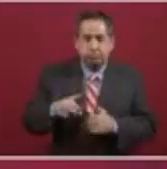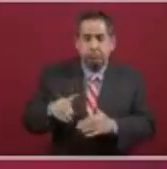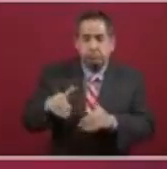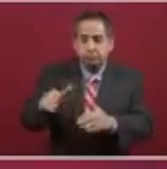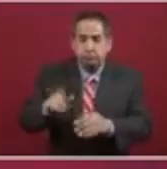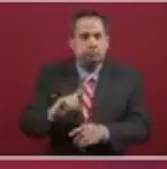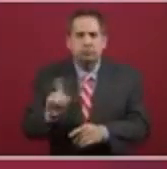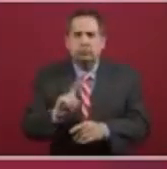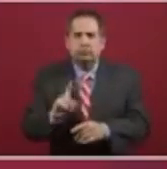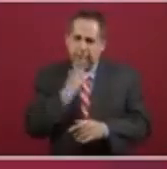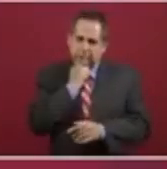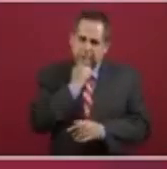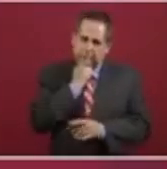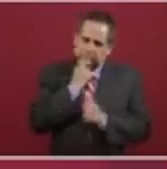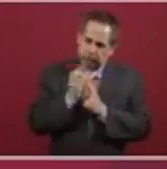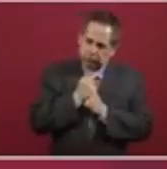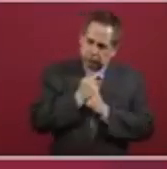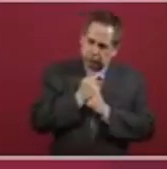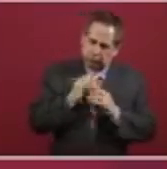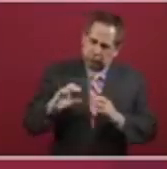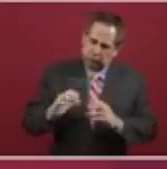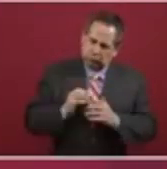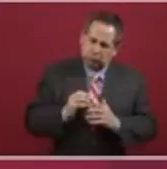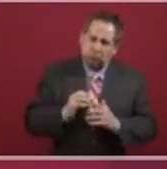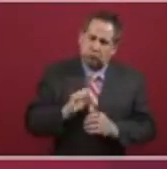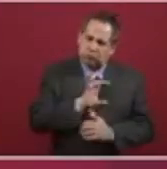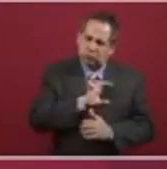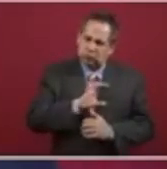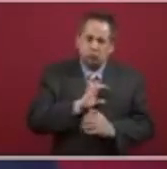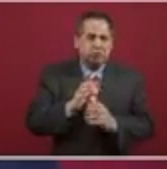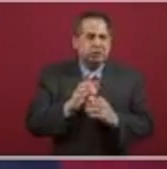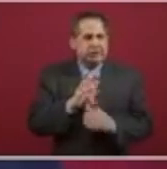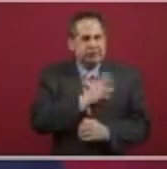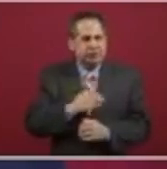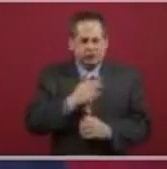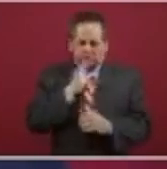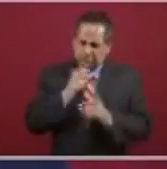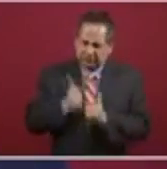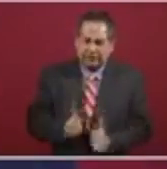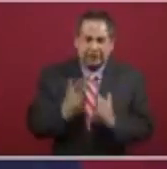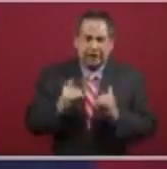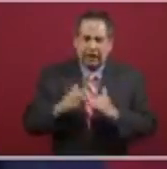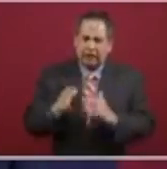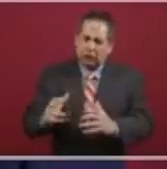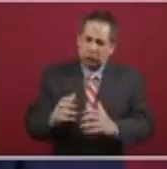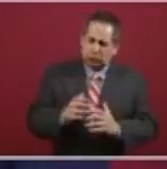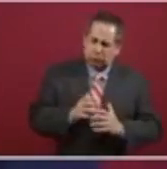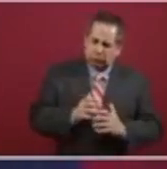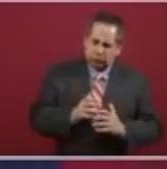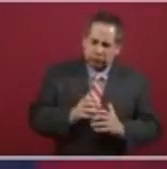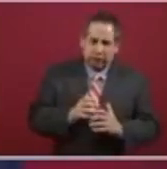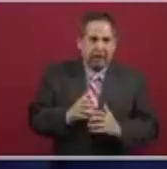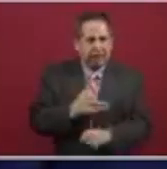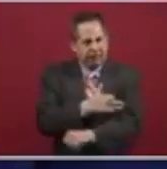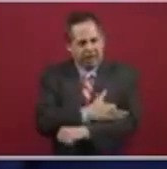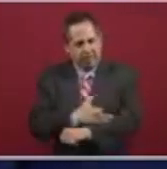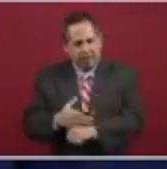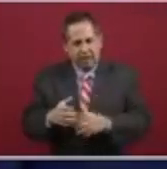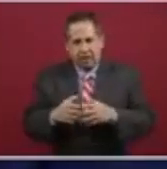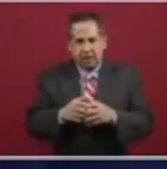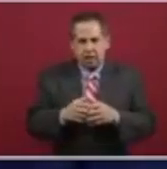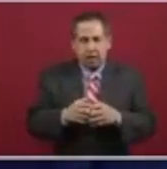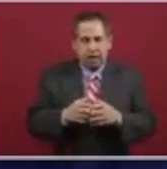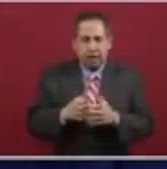los hijos se vayan nunca de la casa, por eso se les pasa la